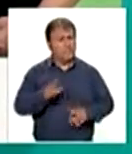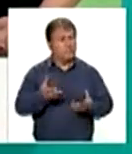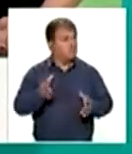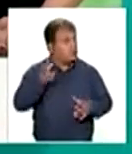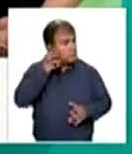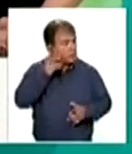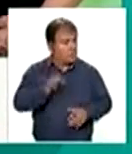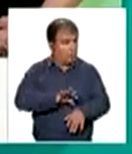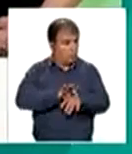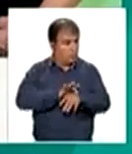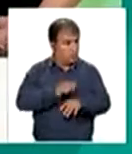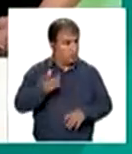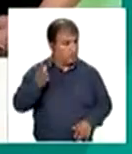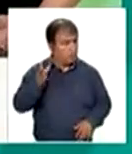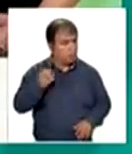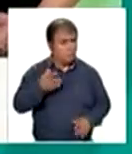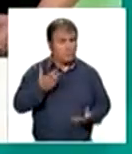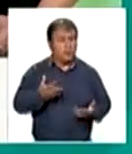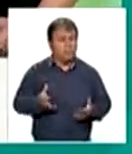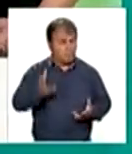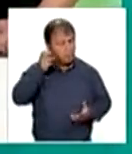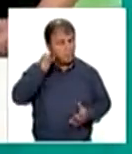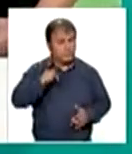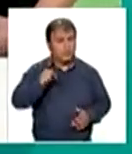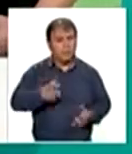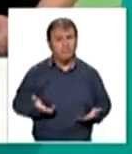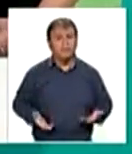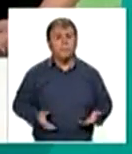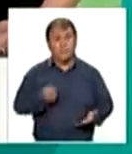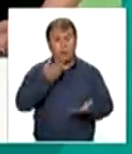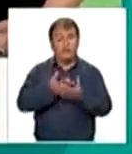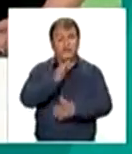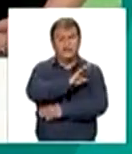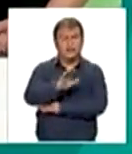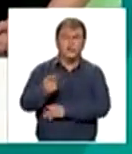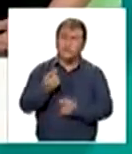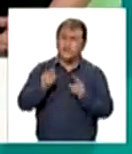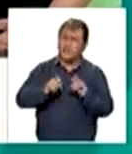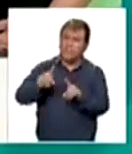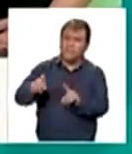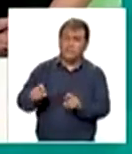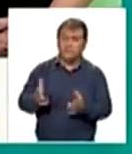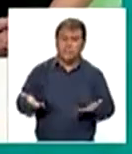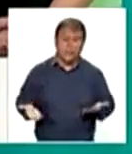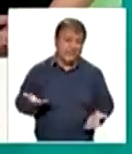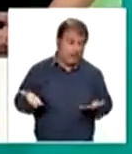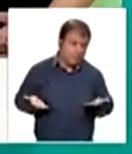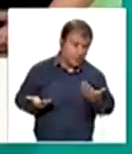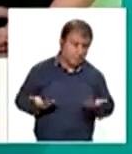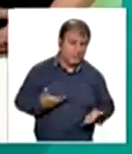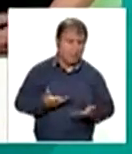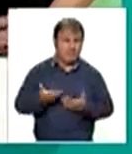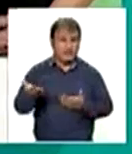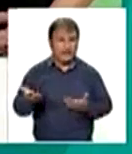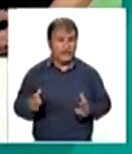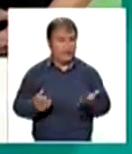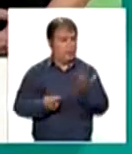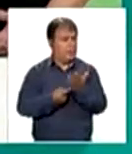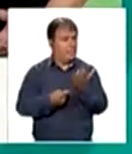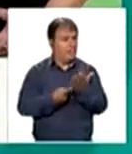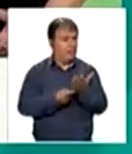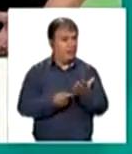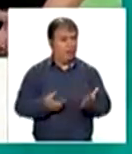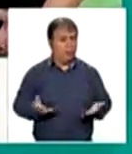escucha, director. Se está escuchando, Silvia. Sí, muy buenas tardes. Simplemente la consulta que quizá vaya un poquito más allá de lo técnico en